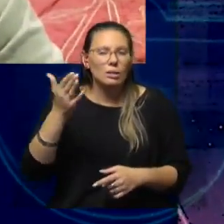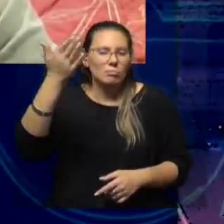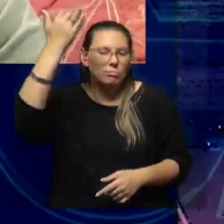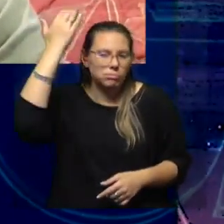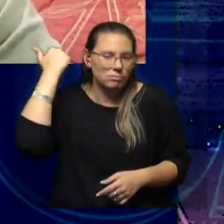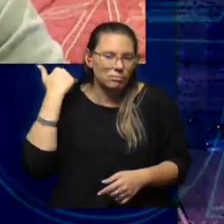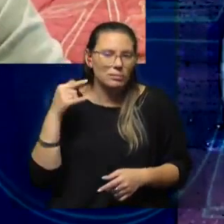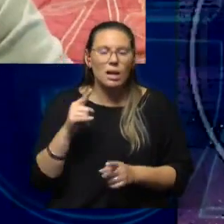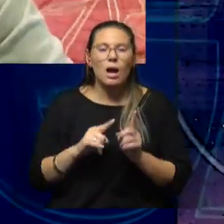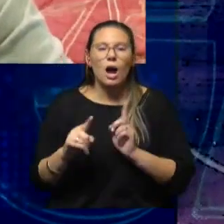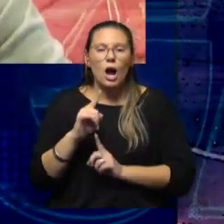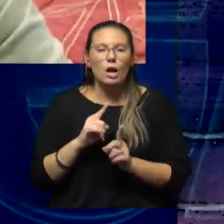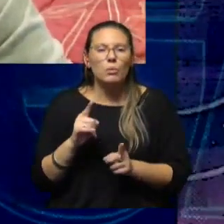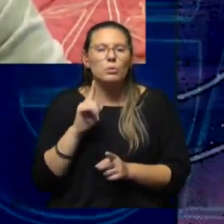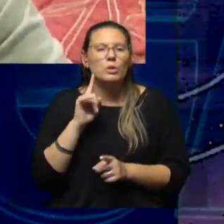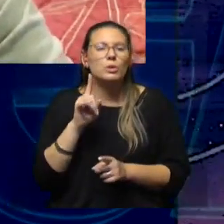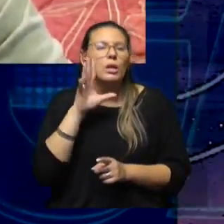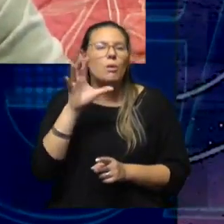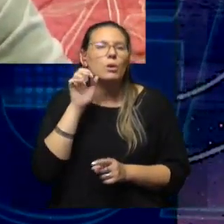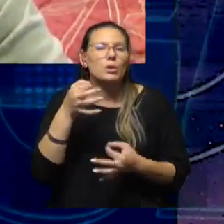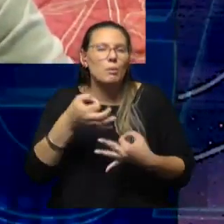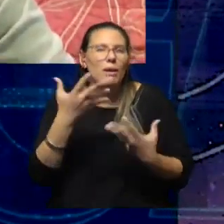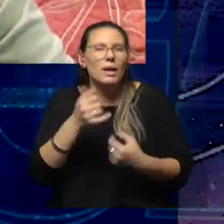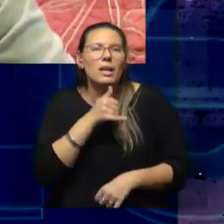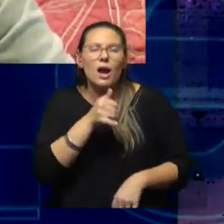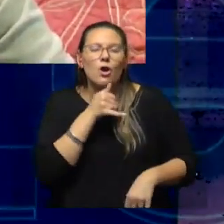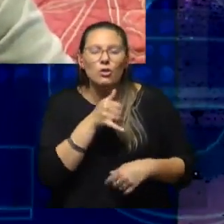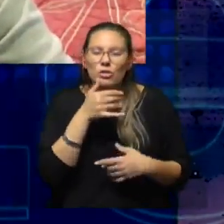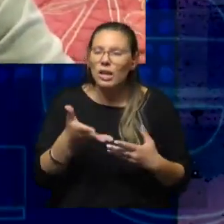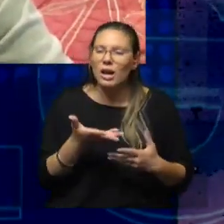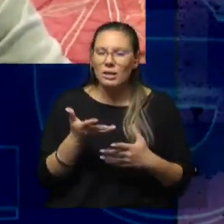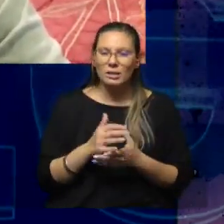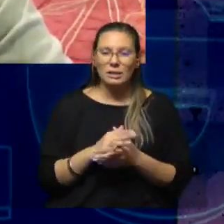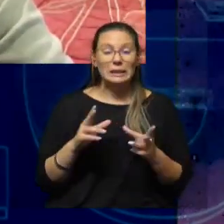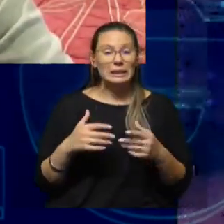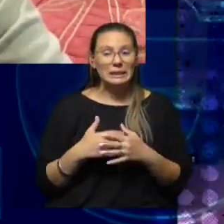época, ¿tenés alguna en especial? ¿Algo que quieras contar? O...